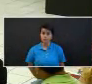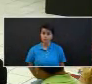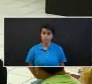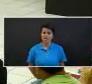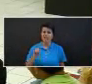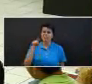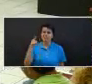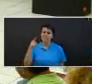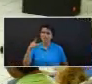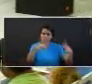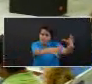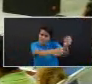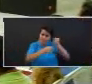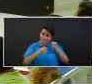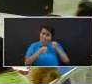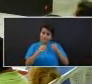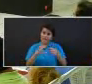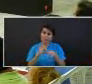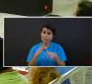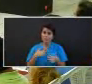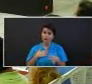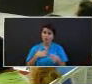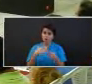¿Quién los arrebatará de mi mano?